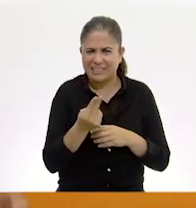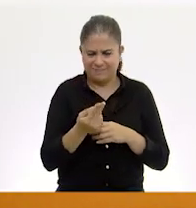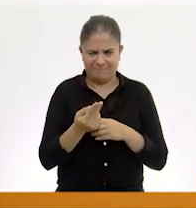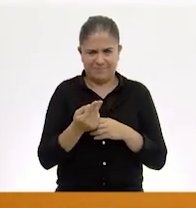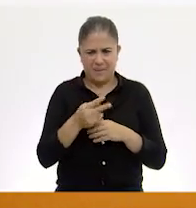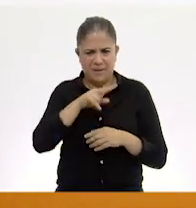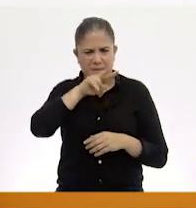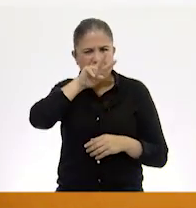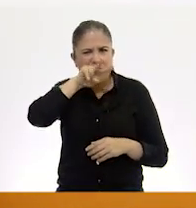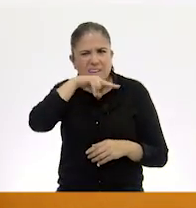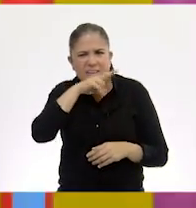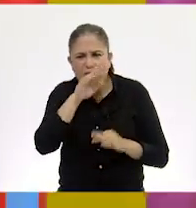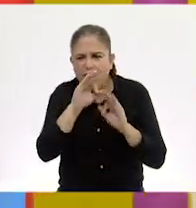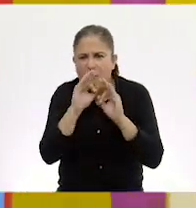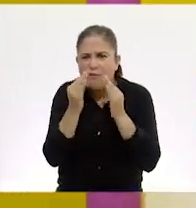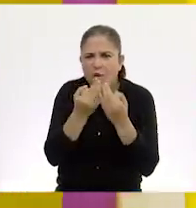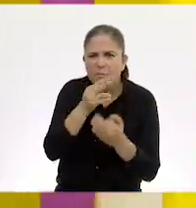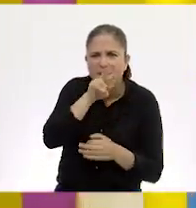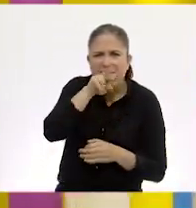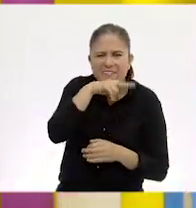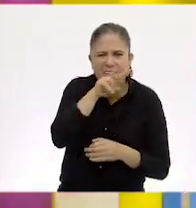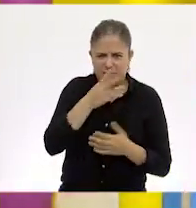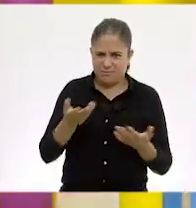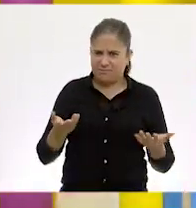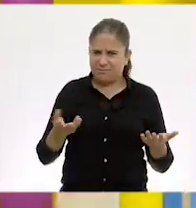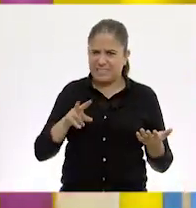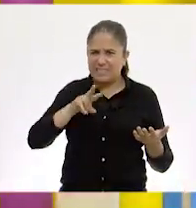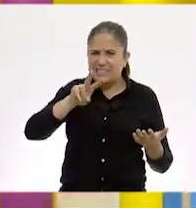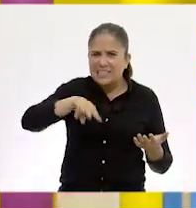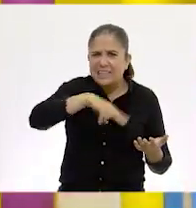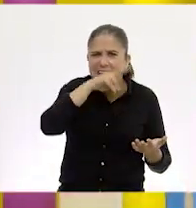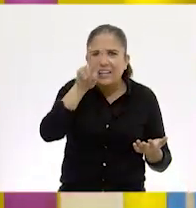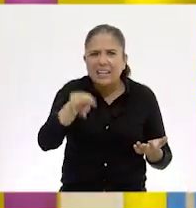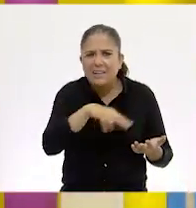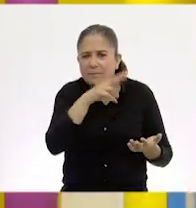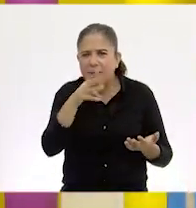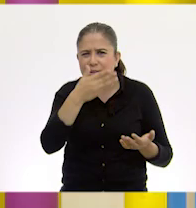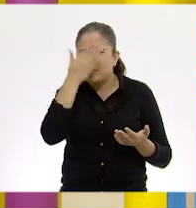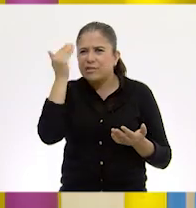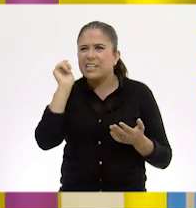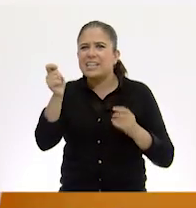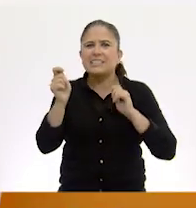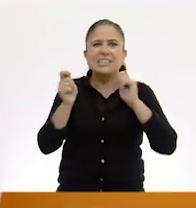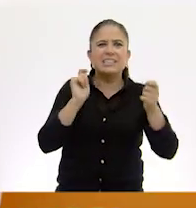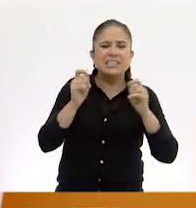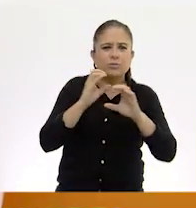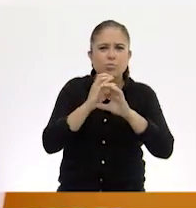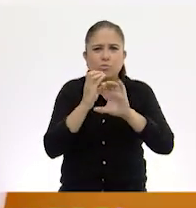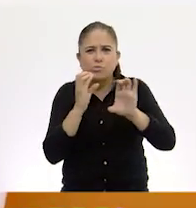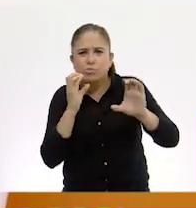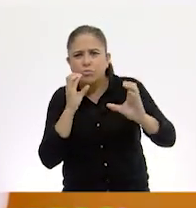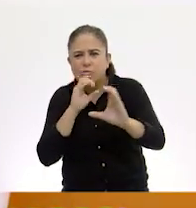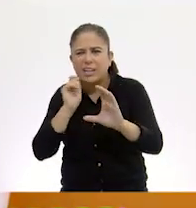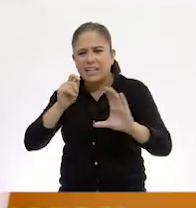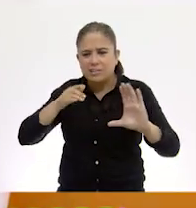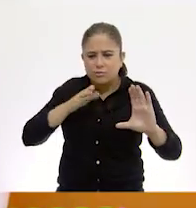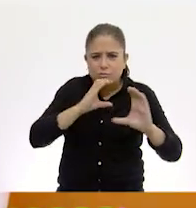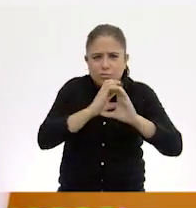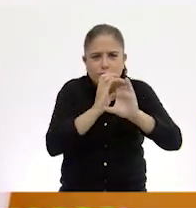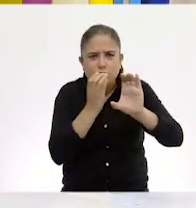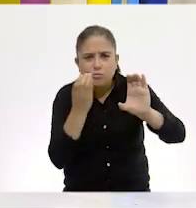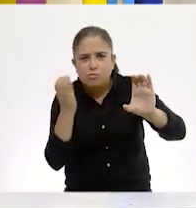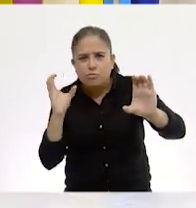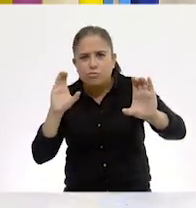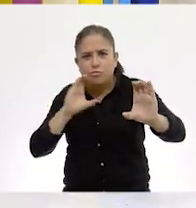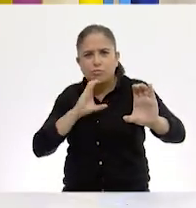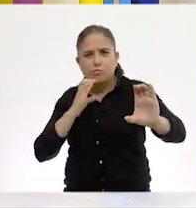como con forma de serpiente. No, no sé. Algo, no sé, curvo. Algo curvo, sí. Algo curvo. ¿Qué puede algo